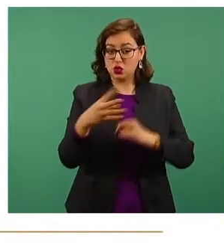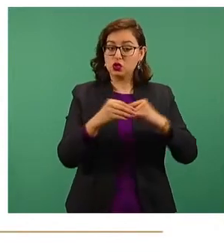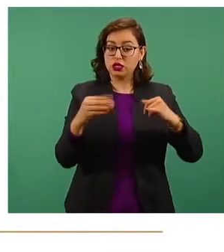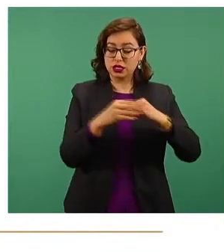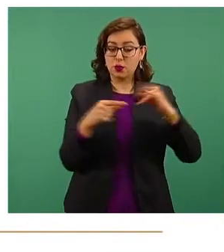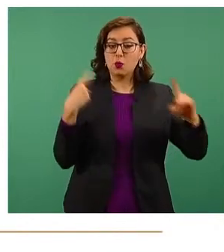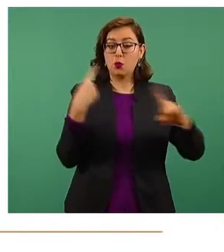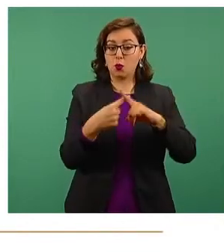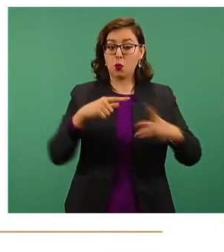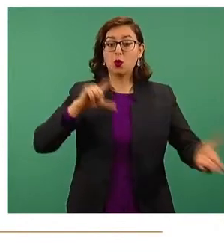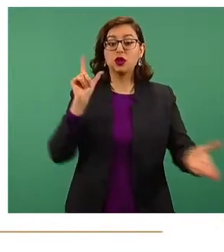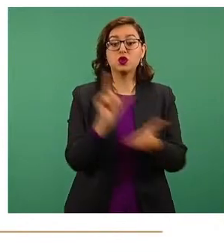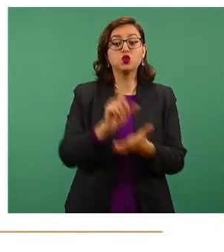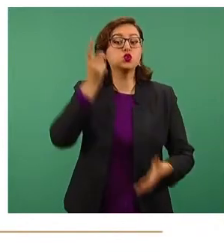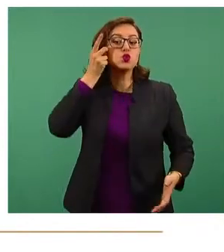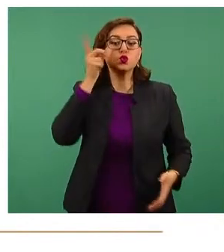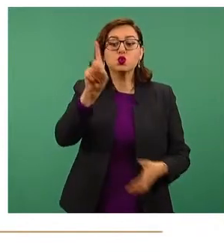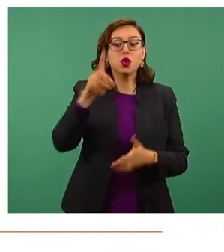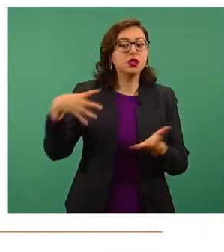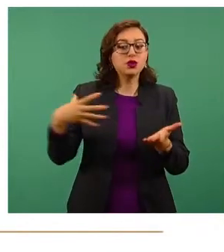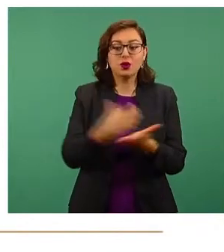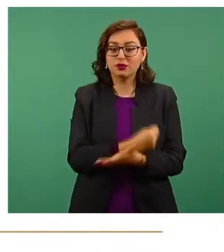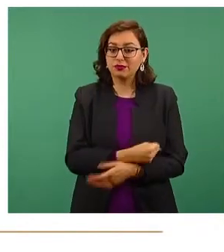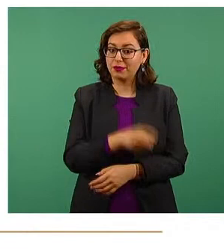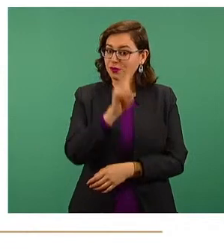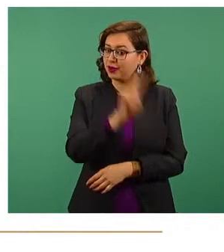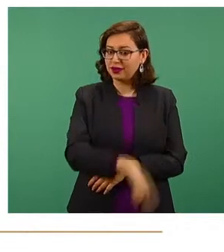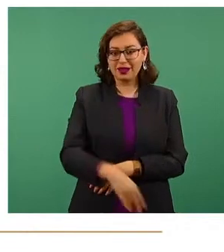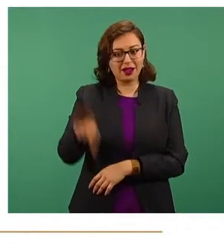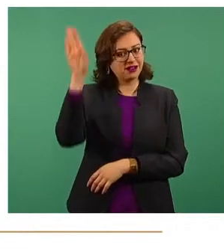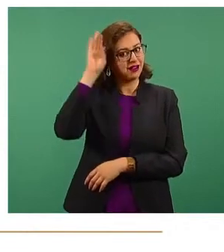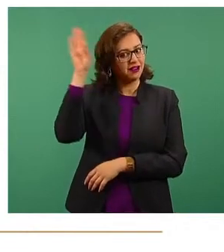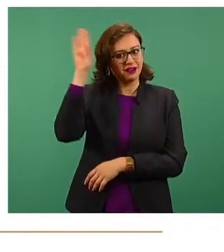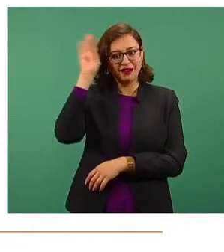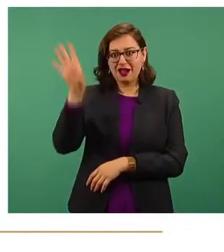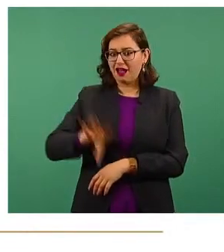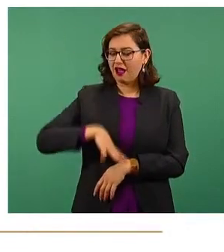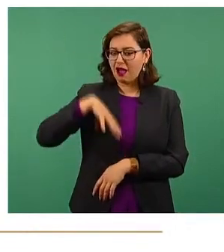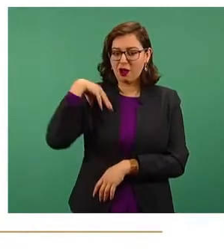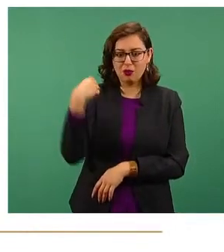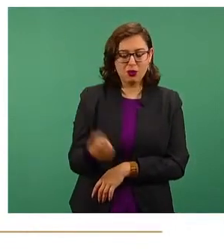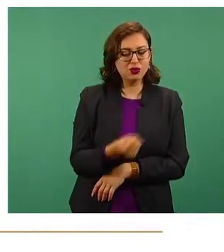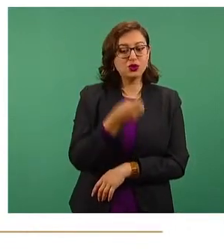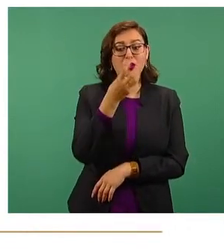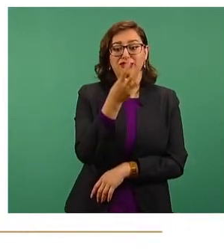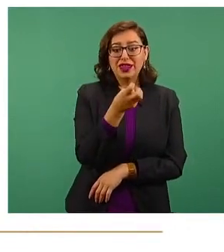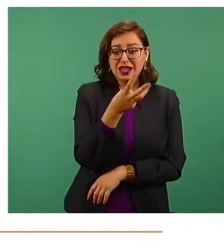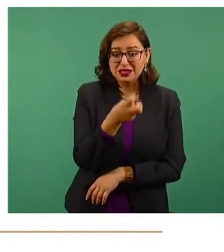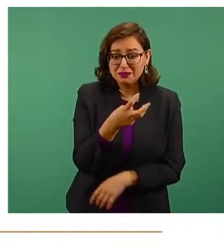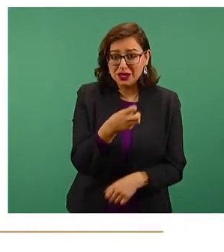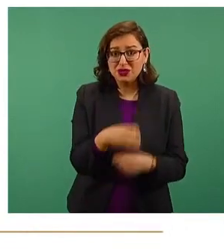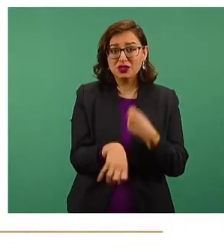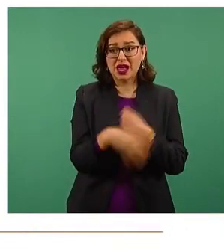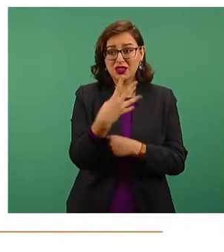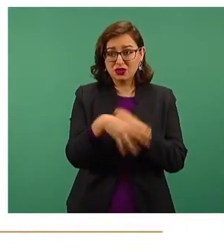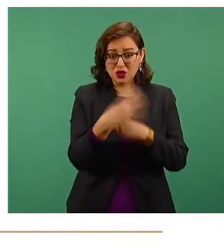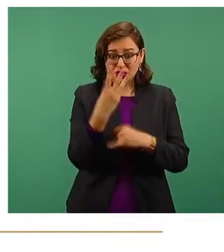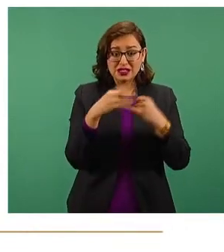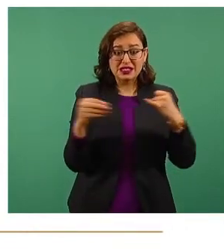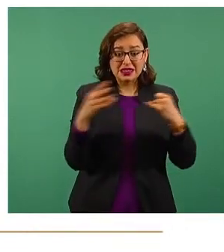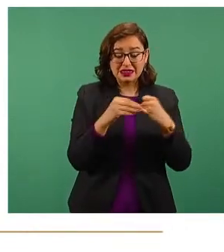23 pesos con 5 centavos por litro, un margen, esto sí se pasan de rosca con el diésel, 3 pesos con 14